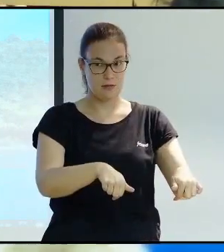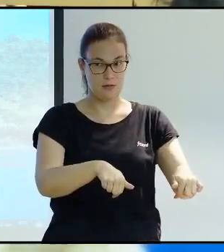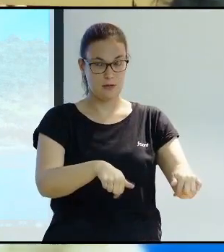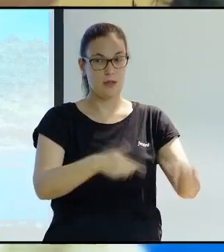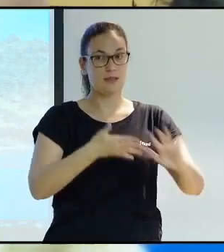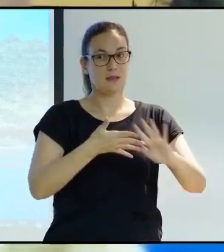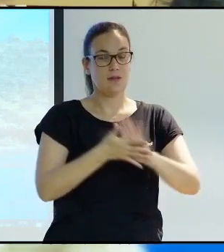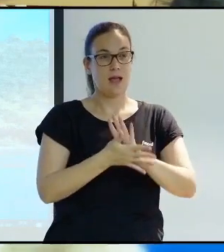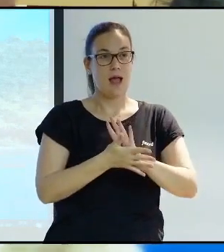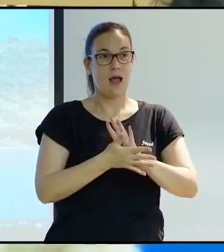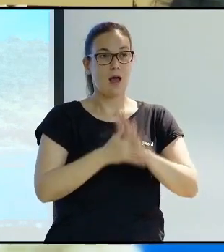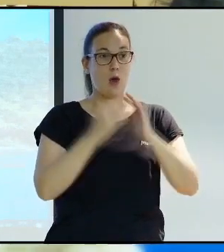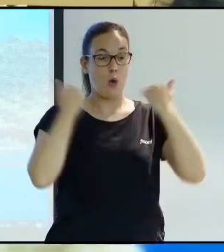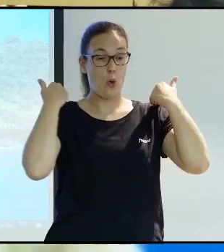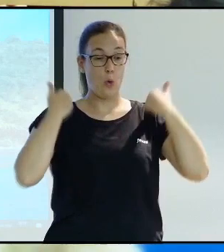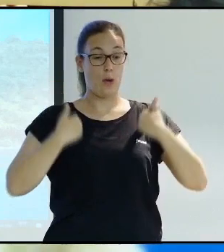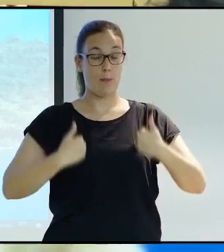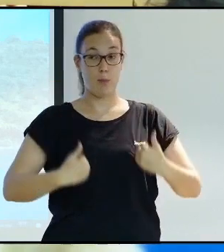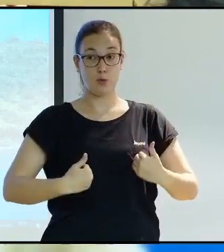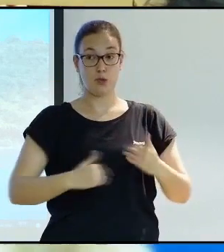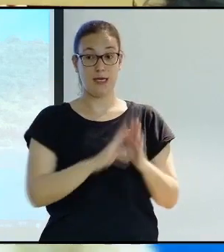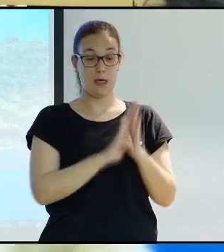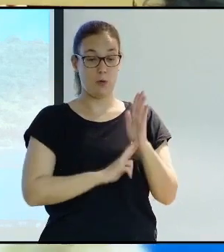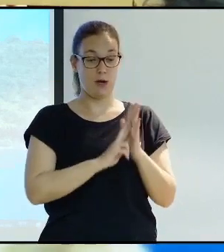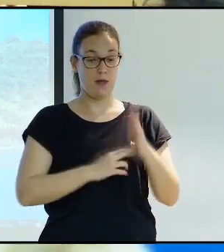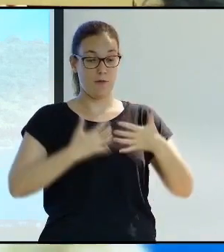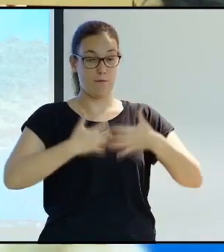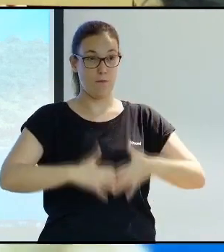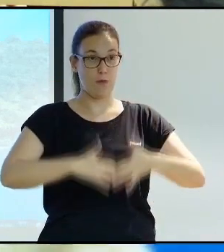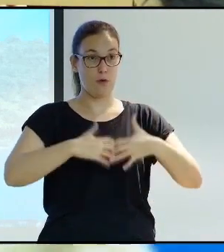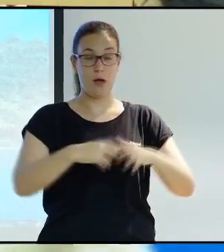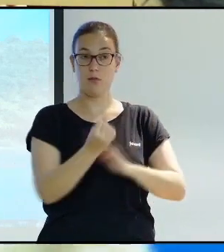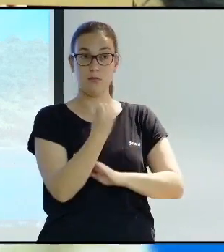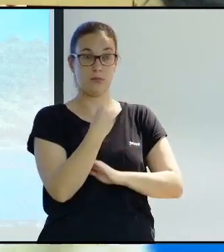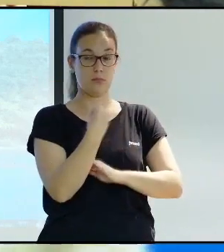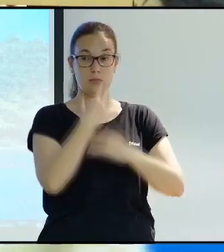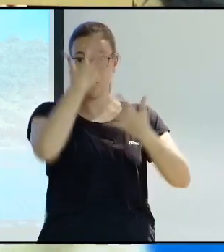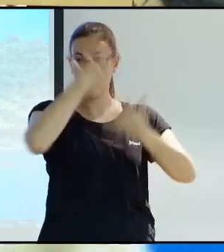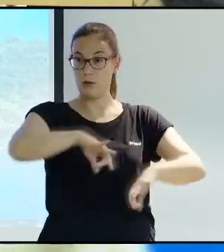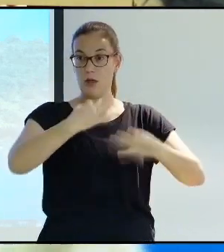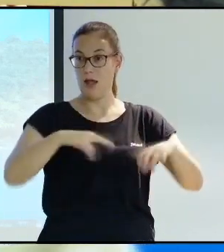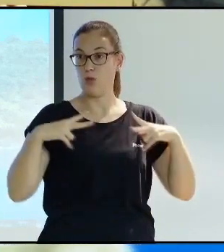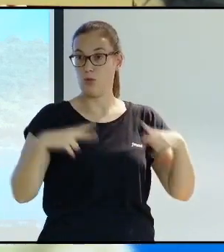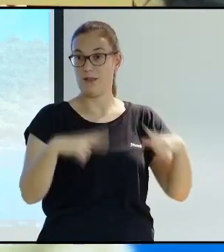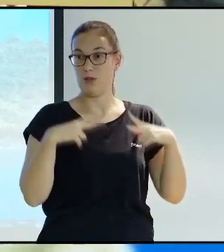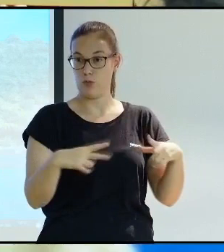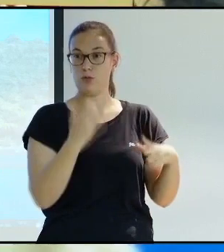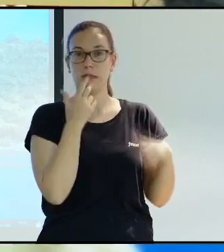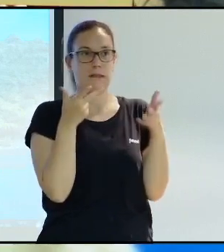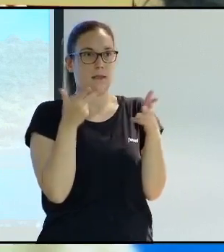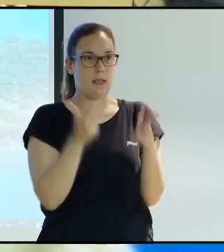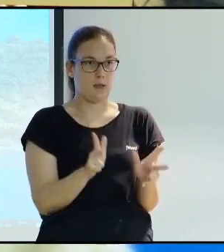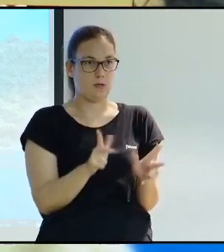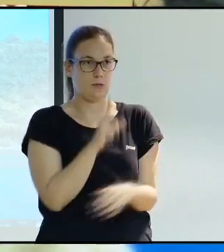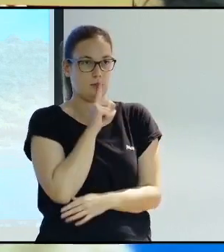están sometidos a una regularidad funcional a las que nos sometemos automática y mecánicamente. Sentaditos,